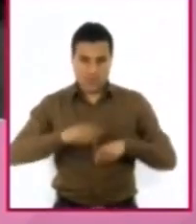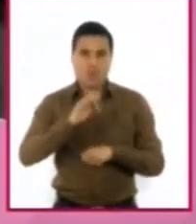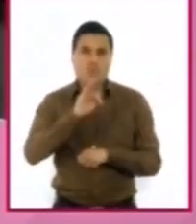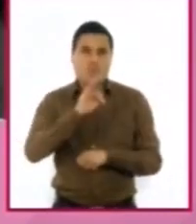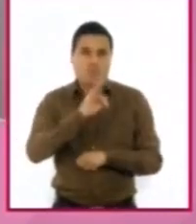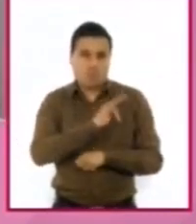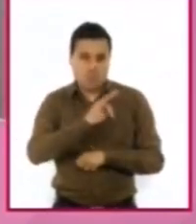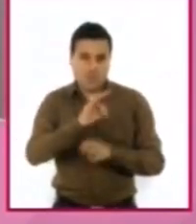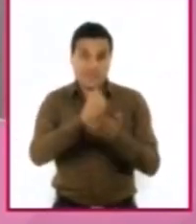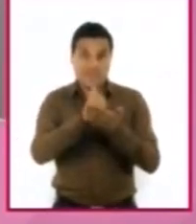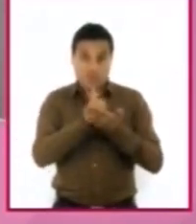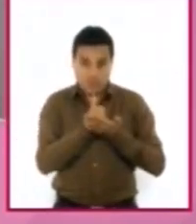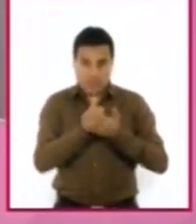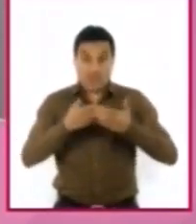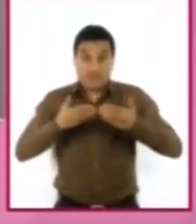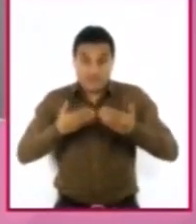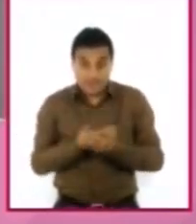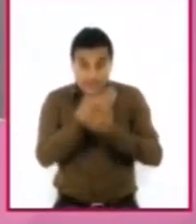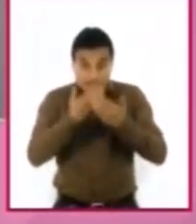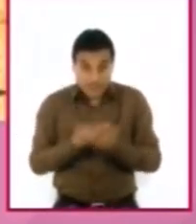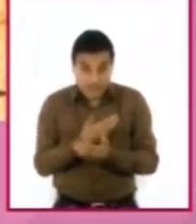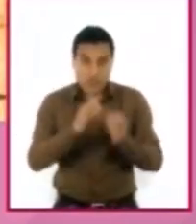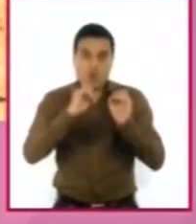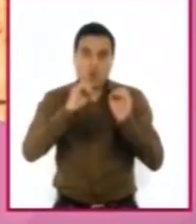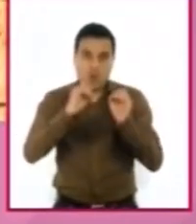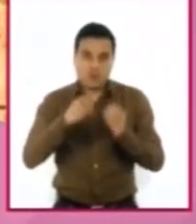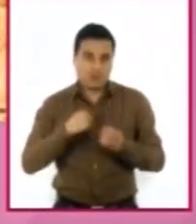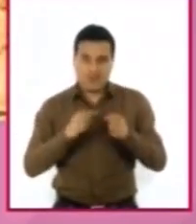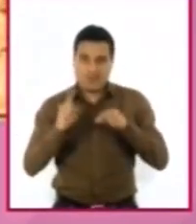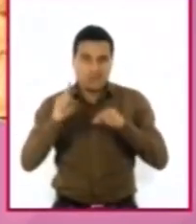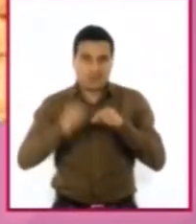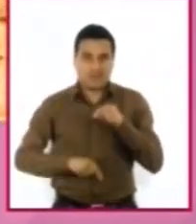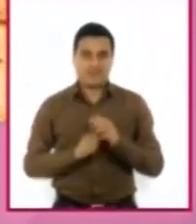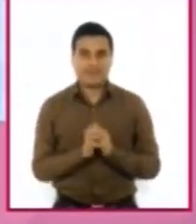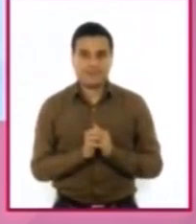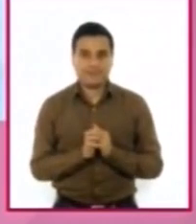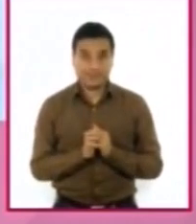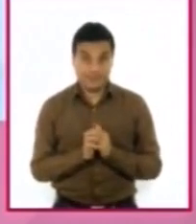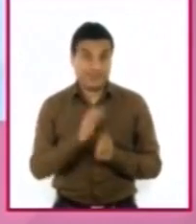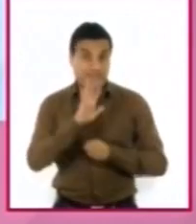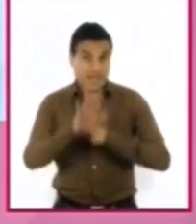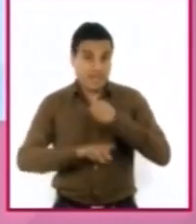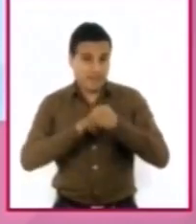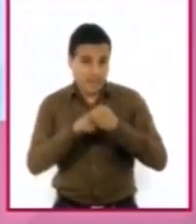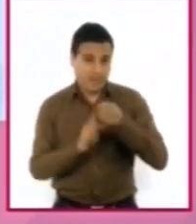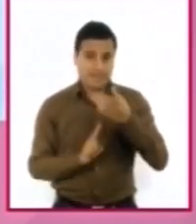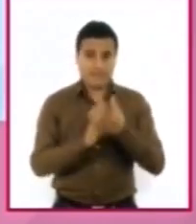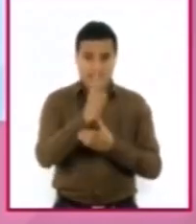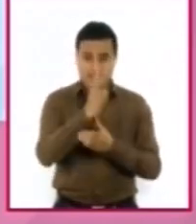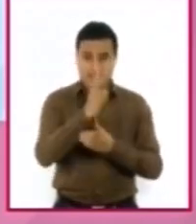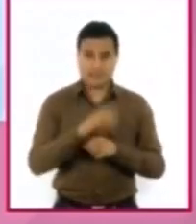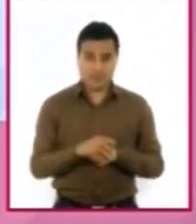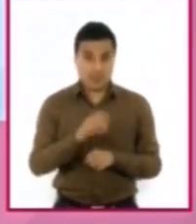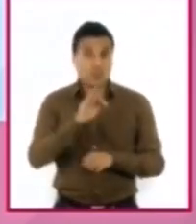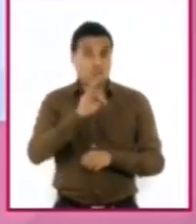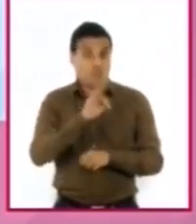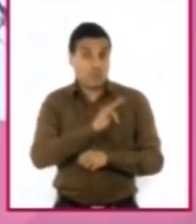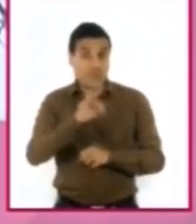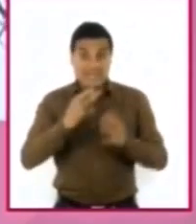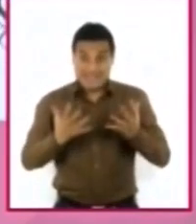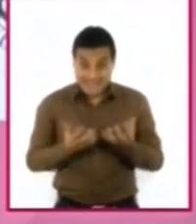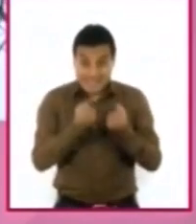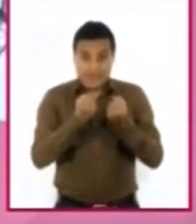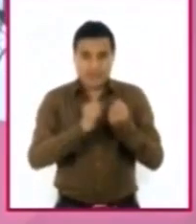o disminuyéndola hasta eliminarla. Los organismos que sobreviven a los cambios del medio ambiente se adaptan a él y heredan